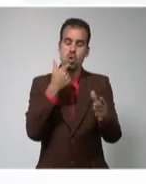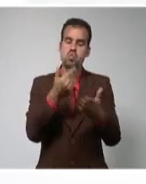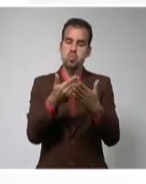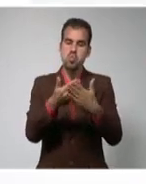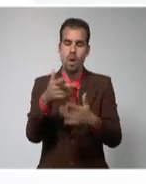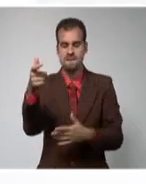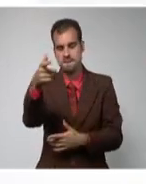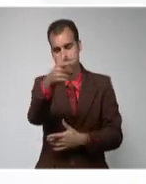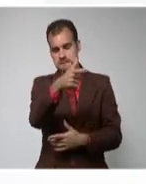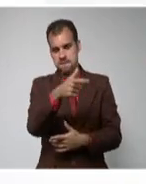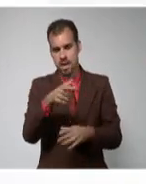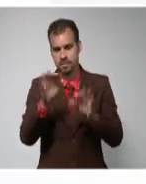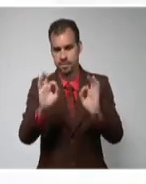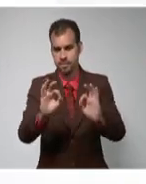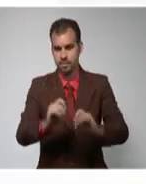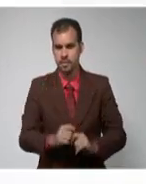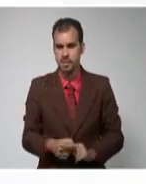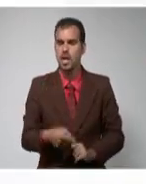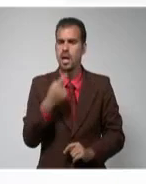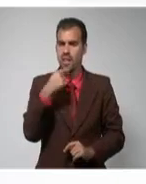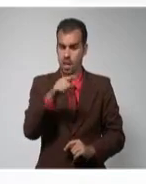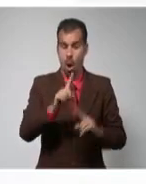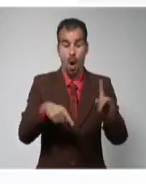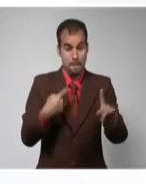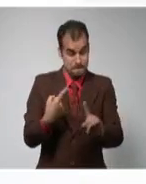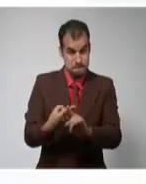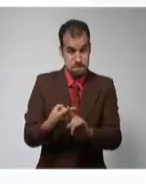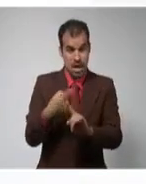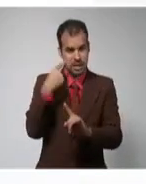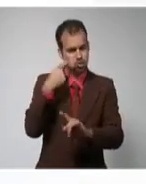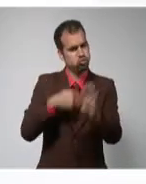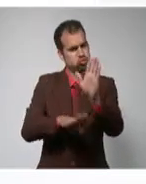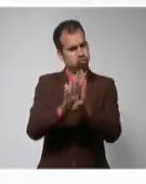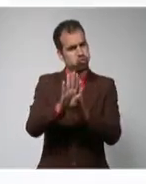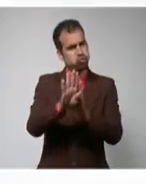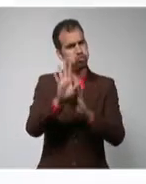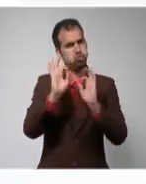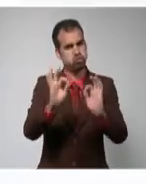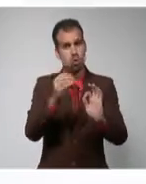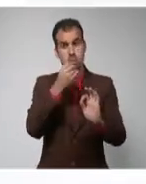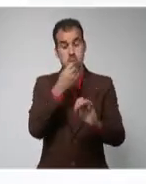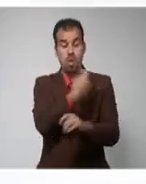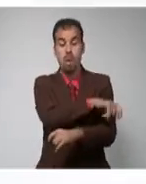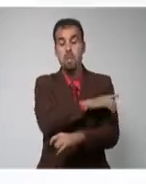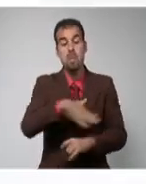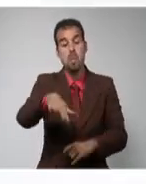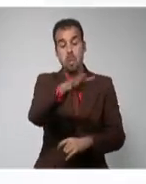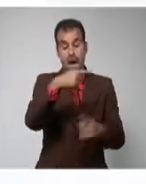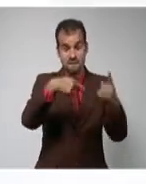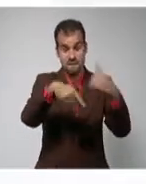Díaz-Canel destacó cómo Abdala incorpora a la vanguardia acercándonos a la inmunización de Cuba y